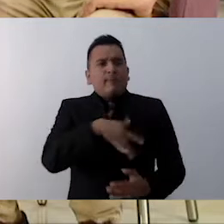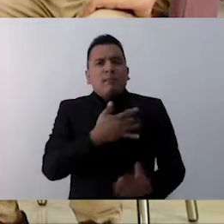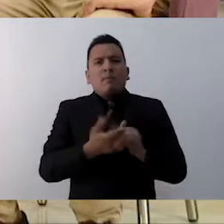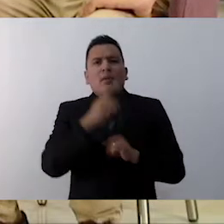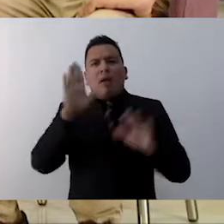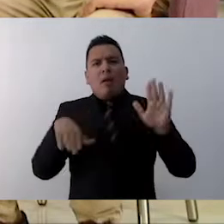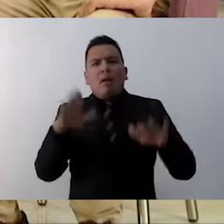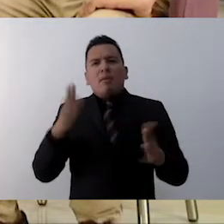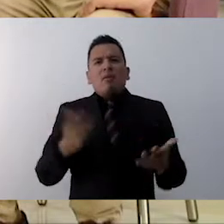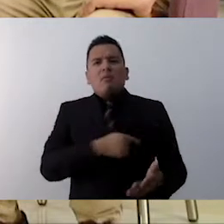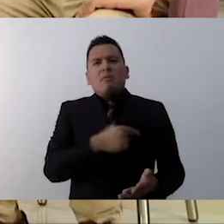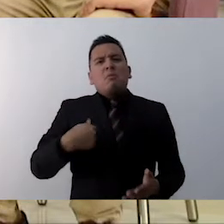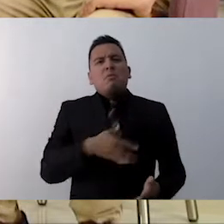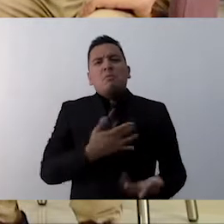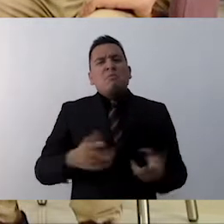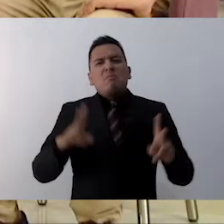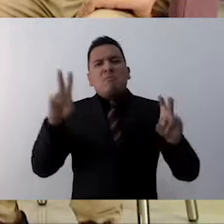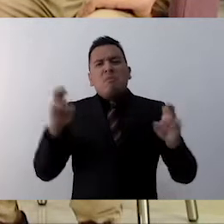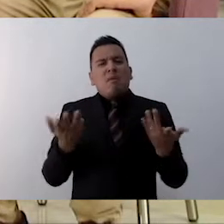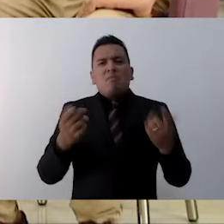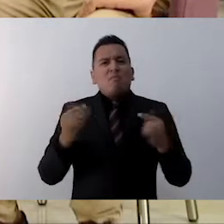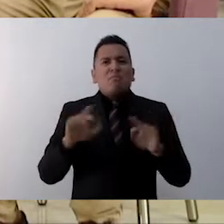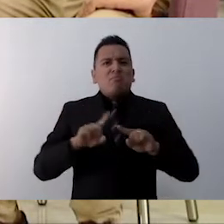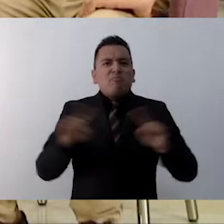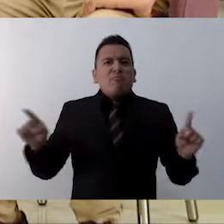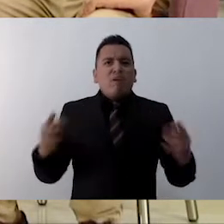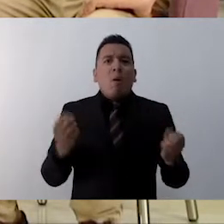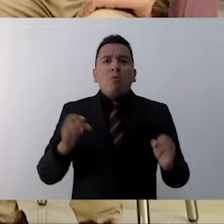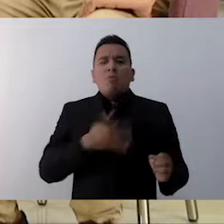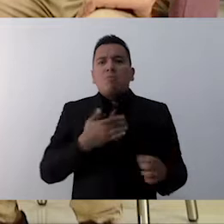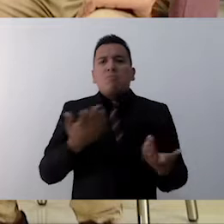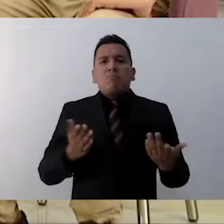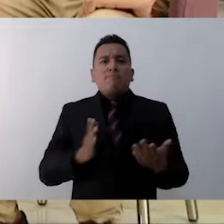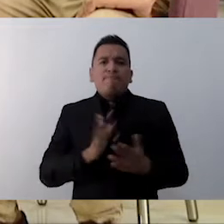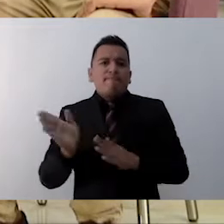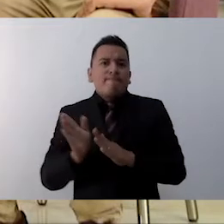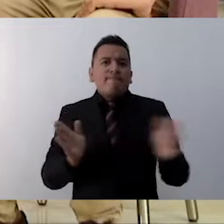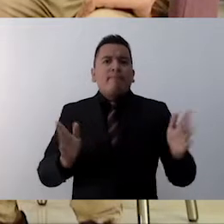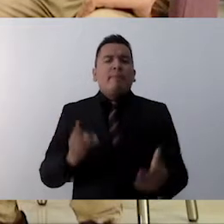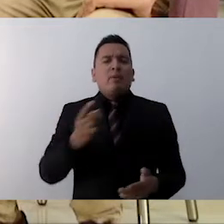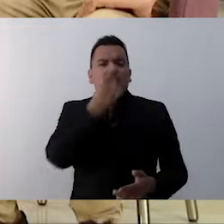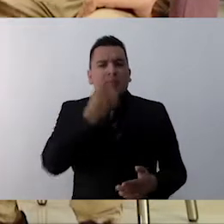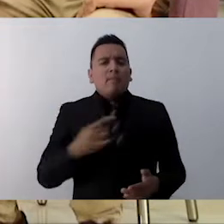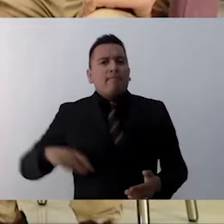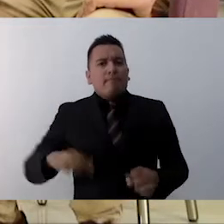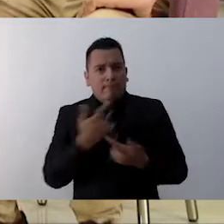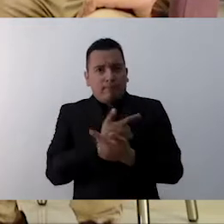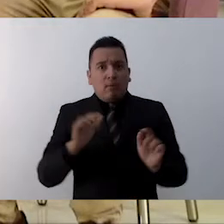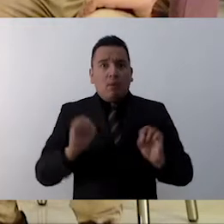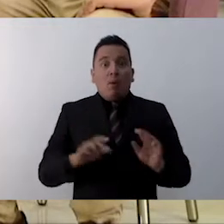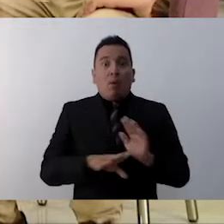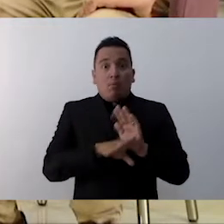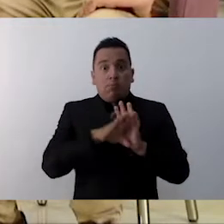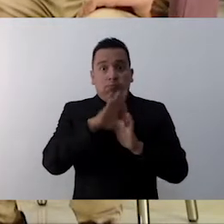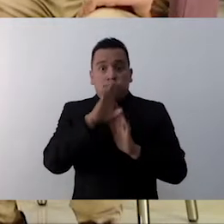veces son temas como que no se tocarían o aparentemente no se cruzarían. Pero ¿qué tiene que ver la democracia